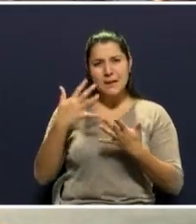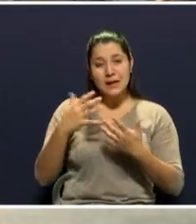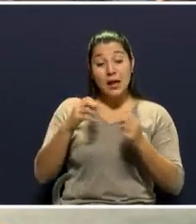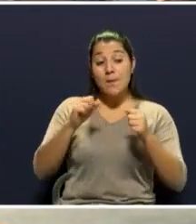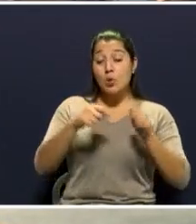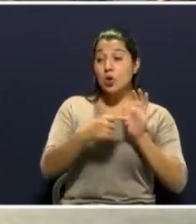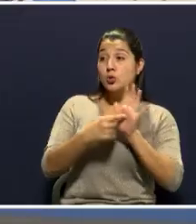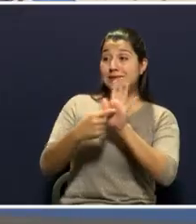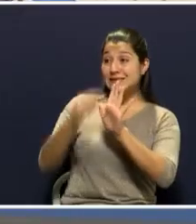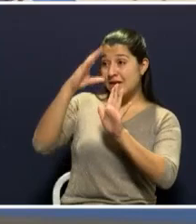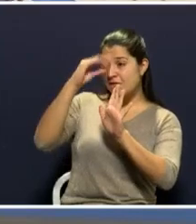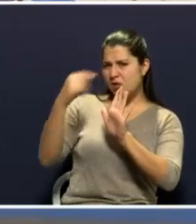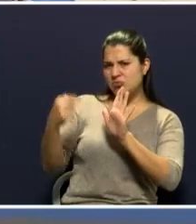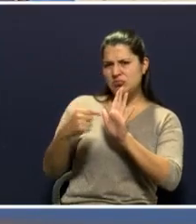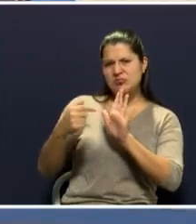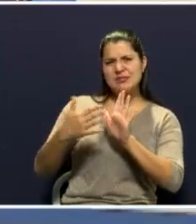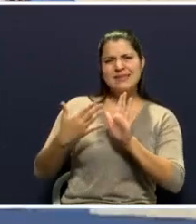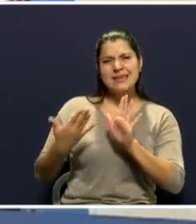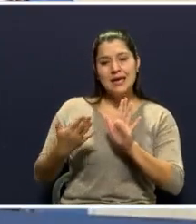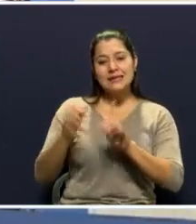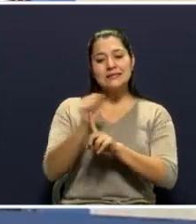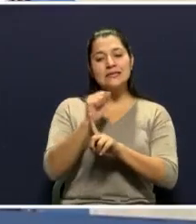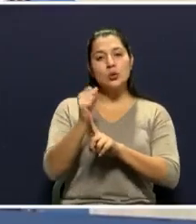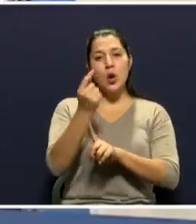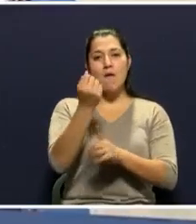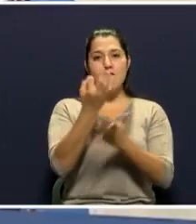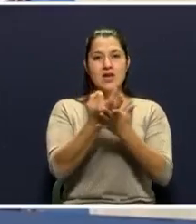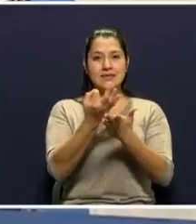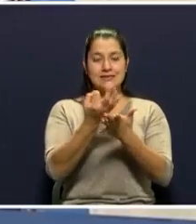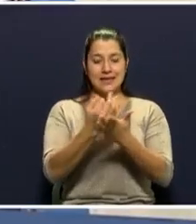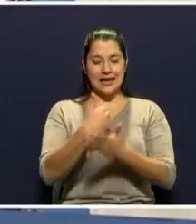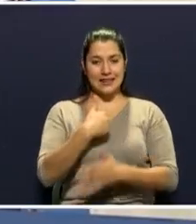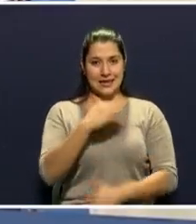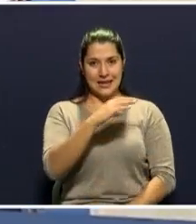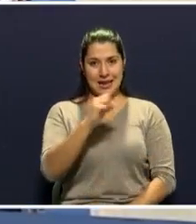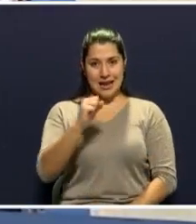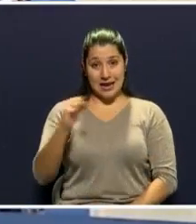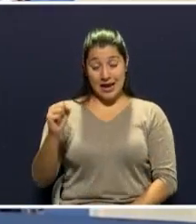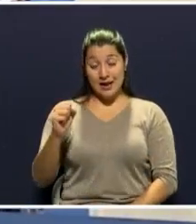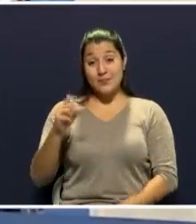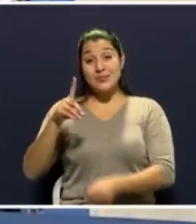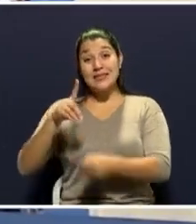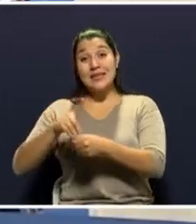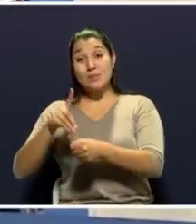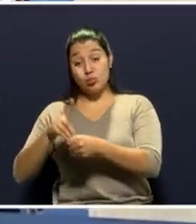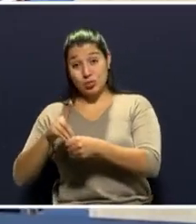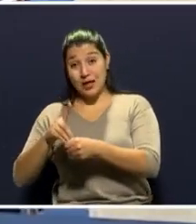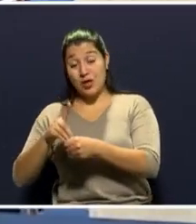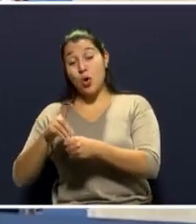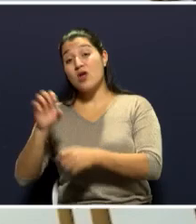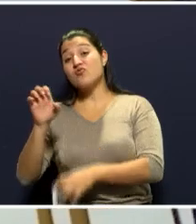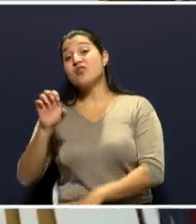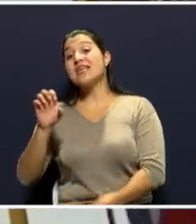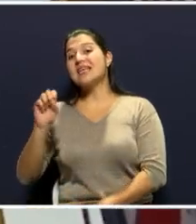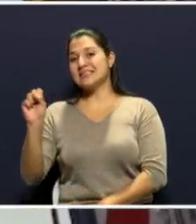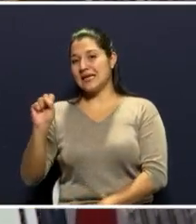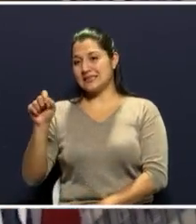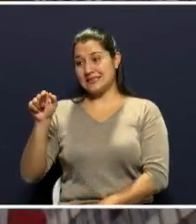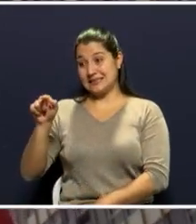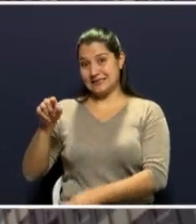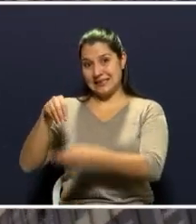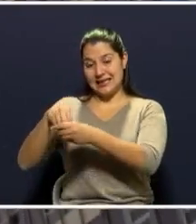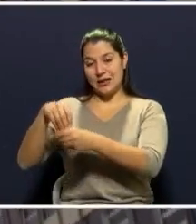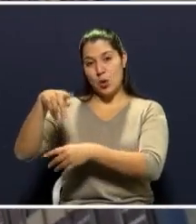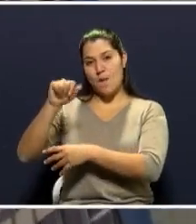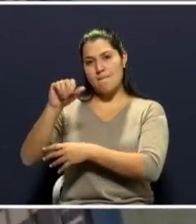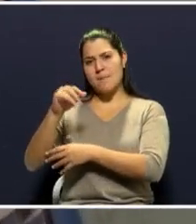de la institución. El diputado del PAC, Enrique Sánchez, dice que en la fracción tienen la certeza de que se cumplirá con